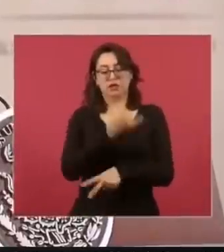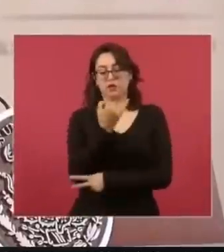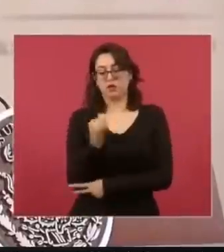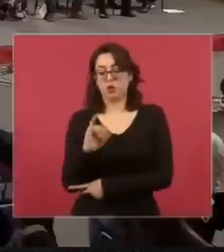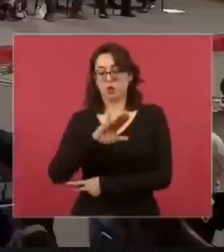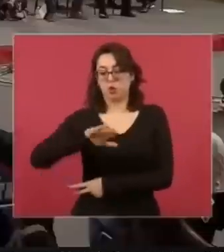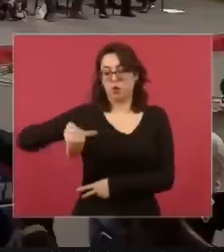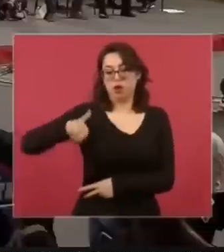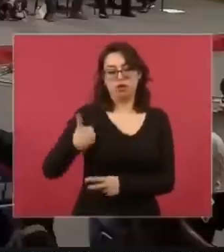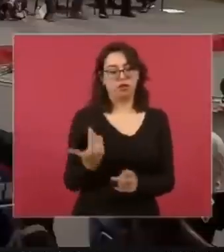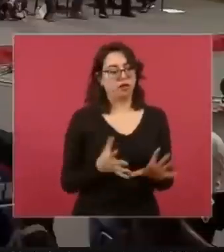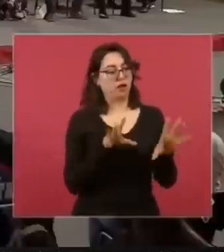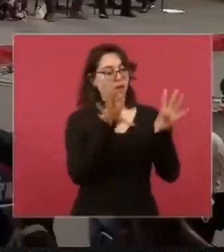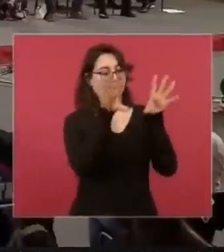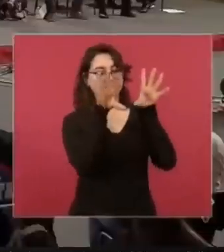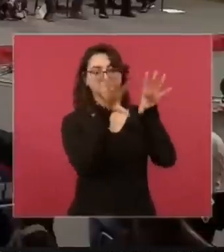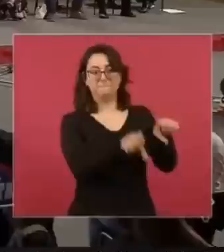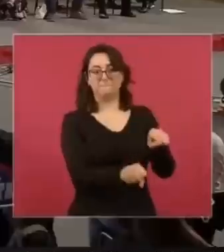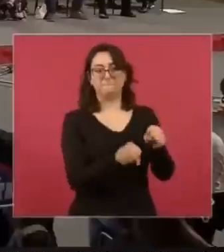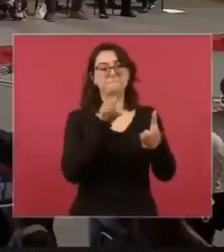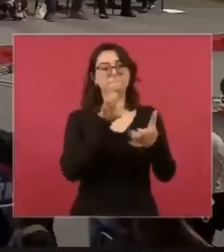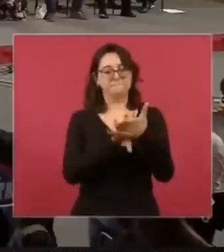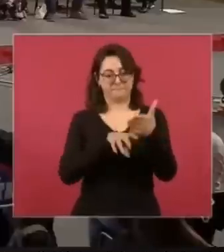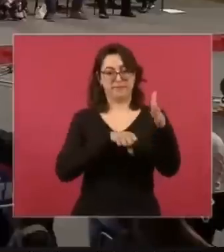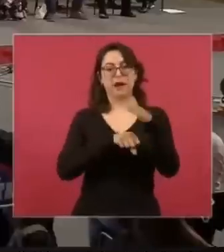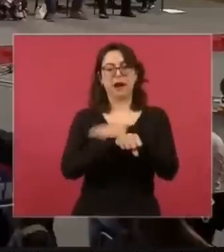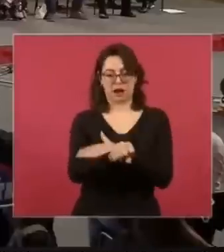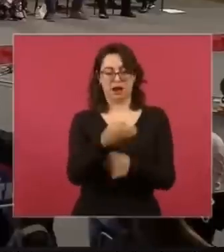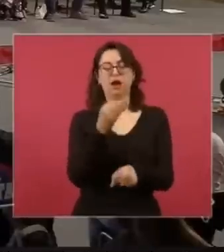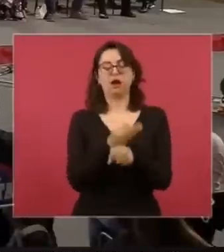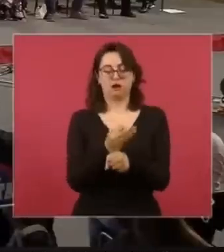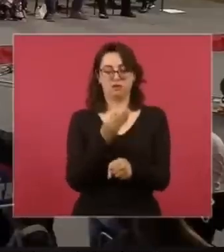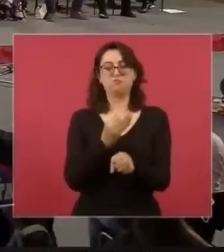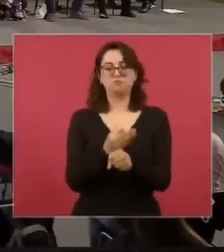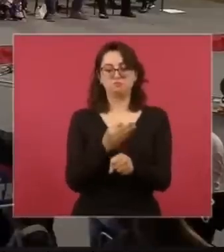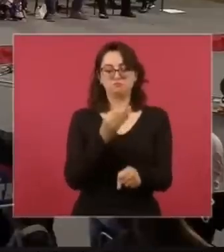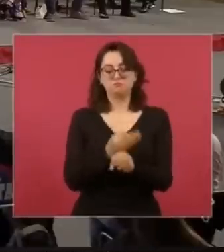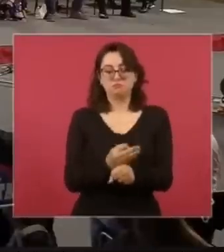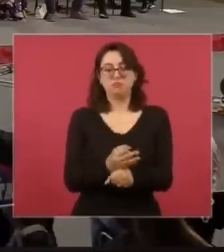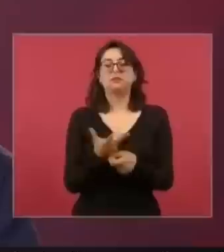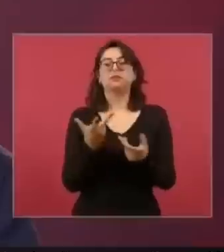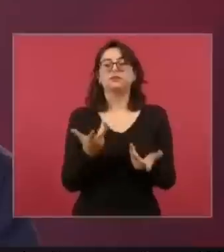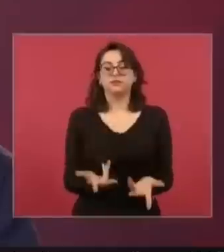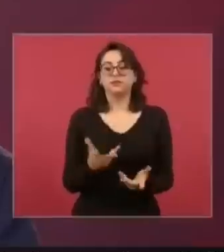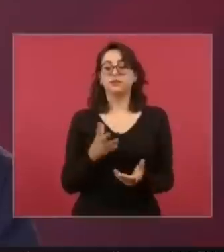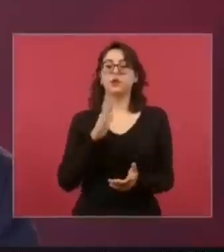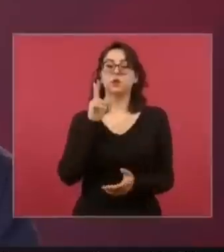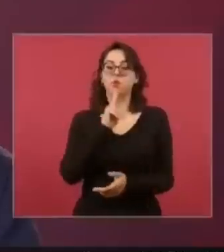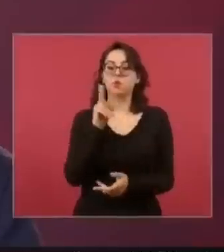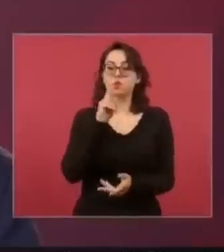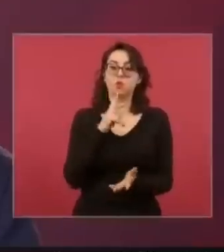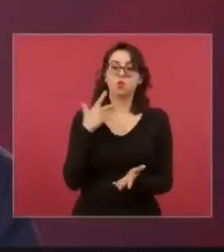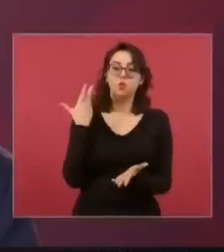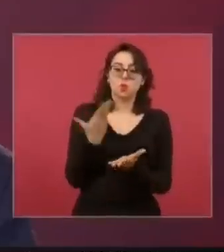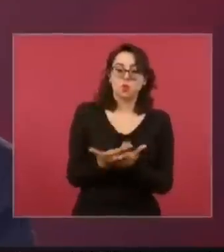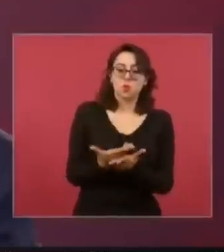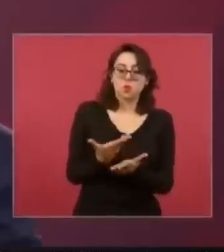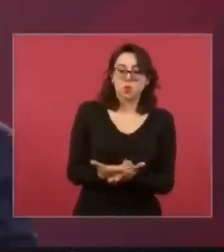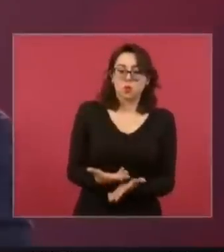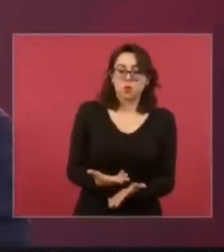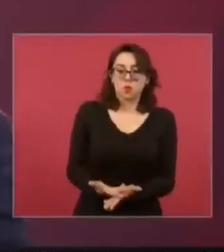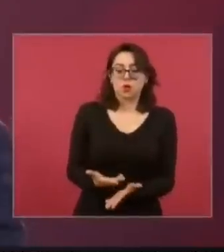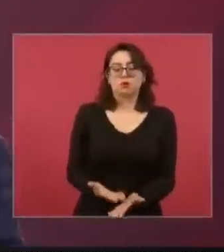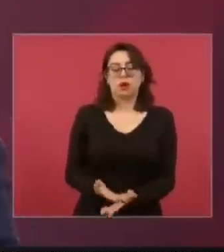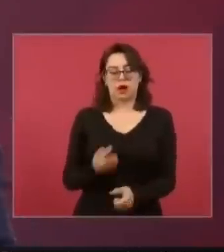guarderías respectivamente actualmente la causa penal se encuentra en etapa complementaria por parte de la